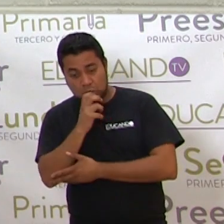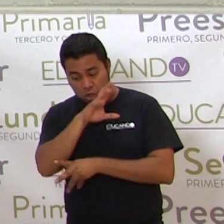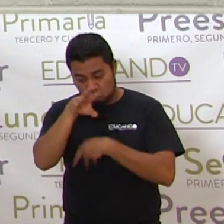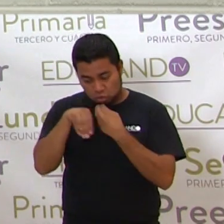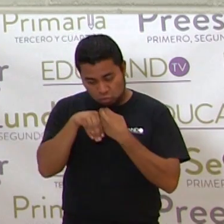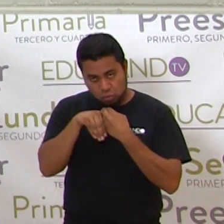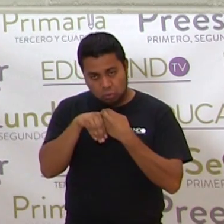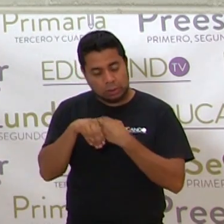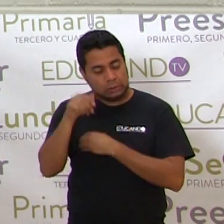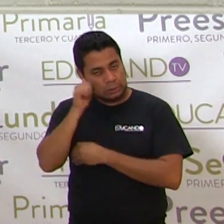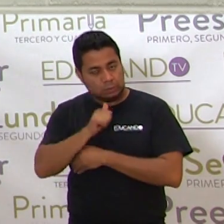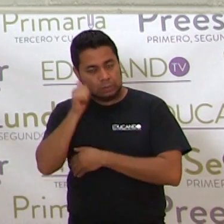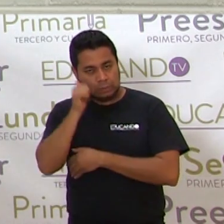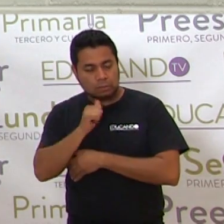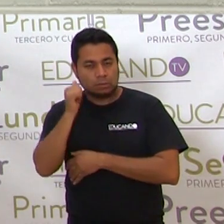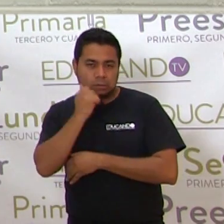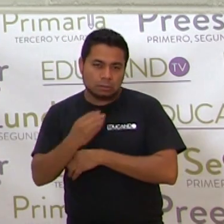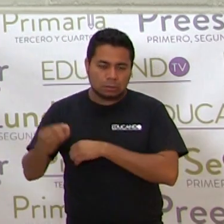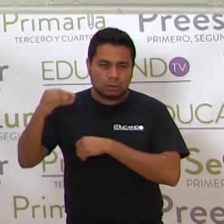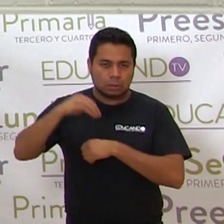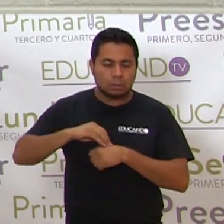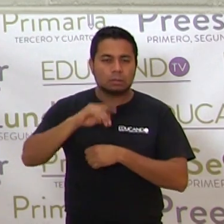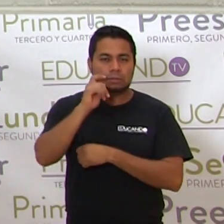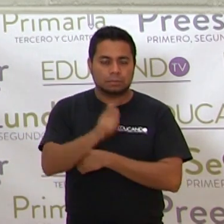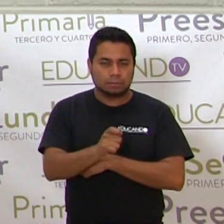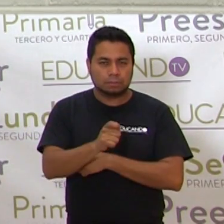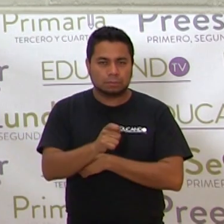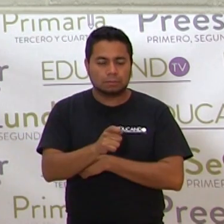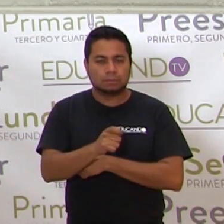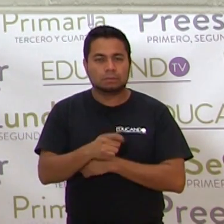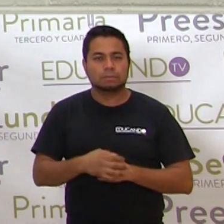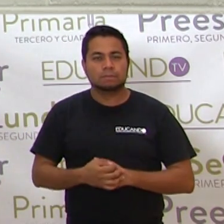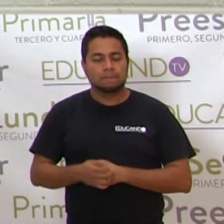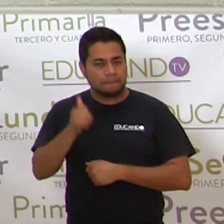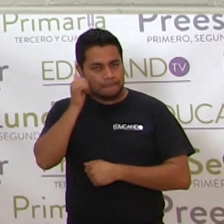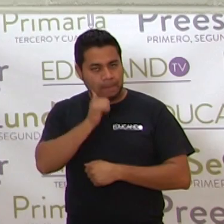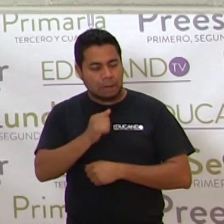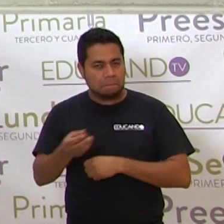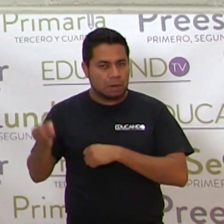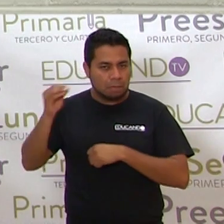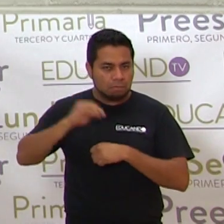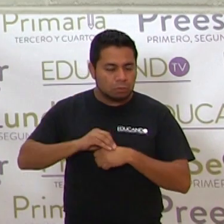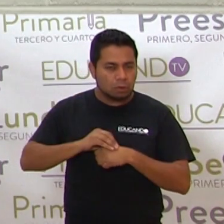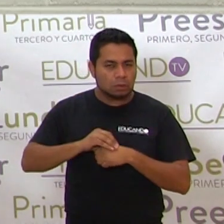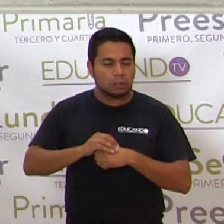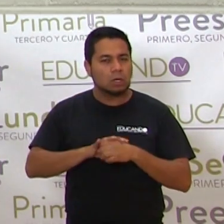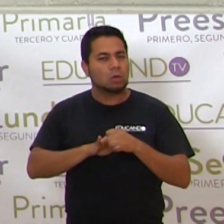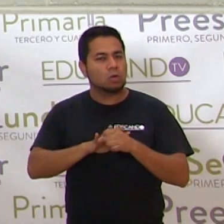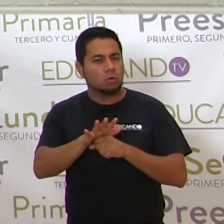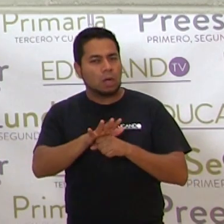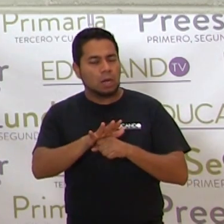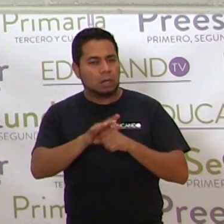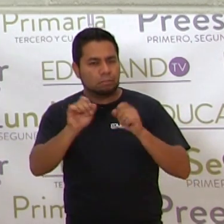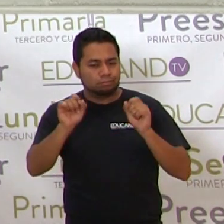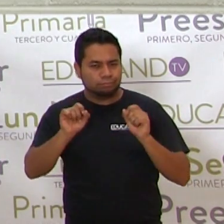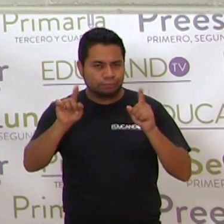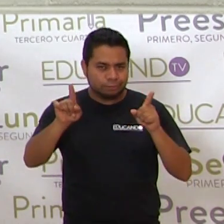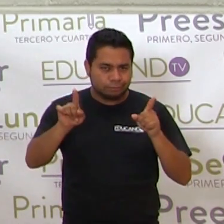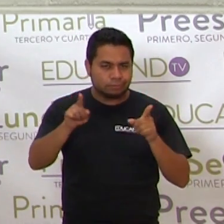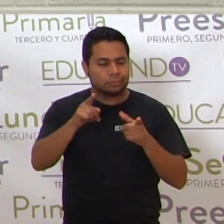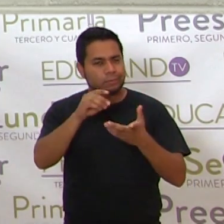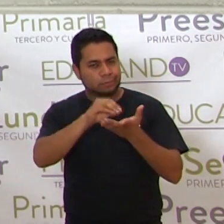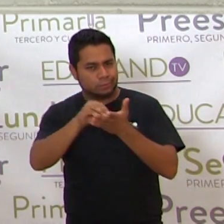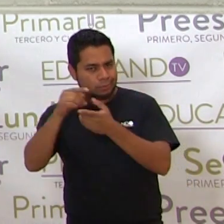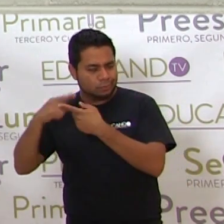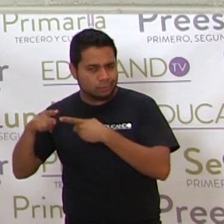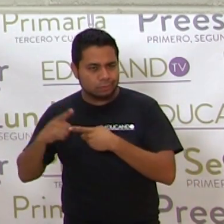estar acompañados, mucha atención, por lo que son los signos ortográficos. Es parte fundamental los signos